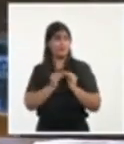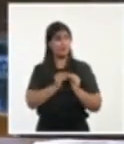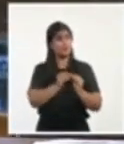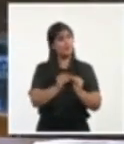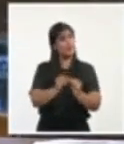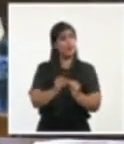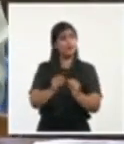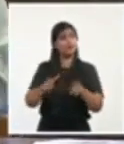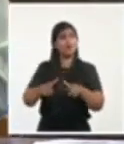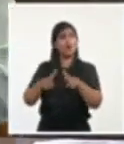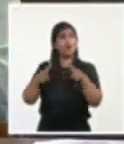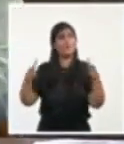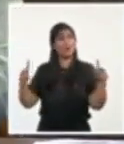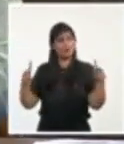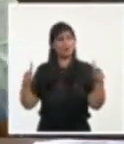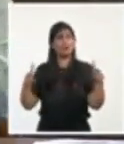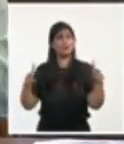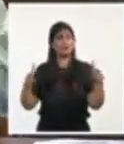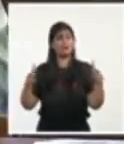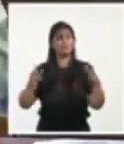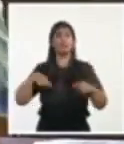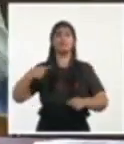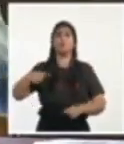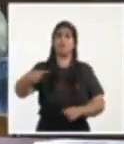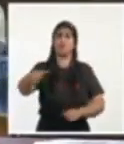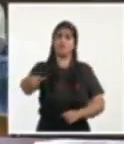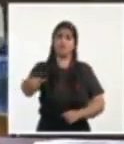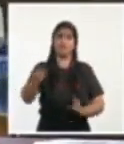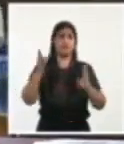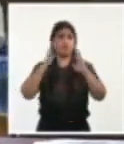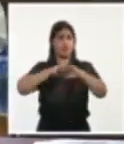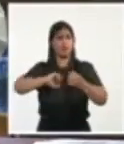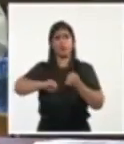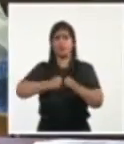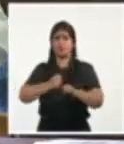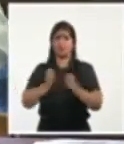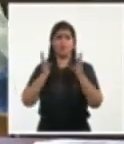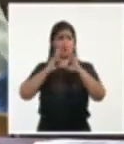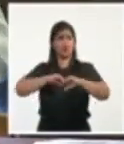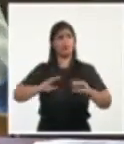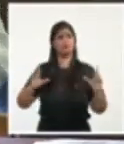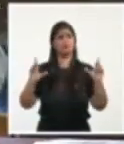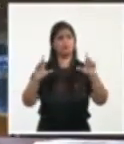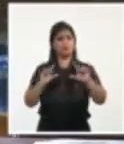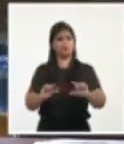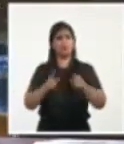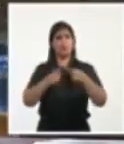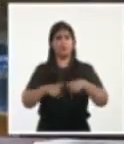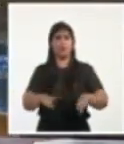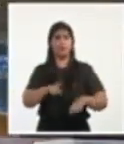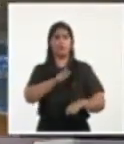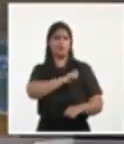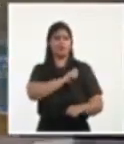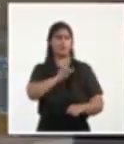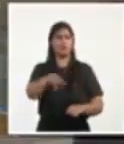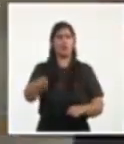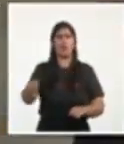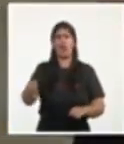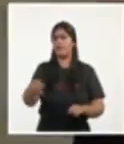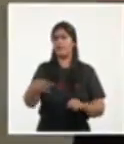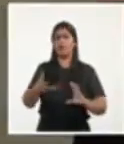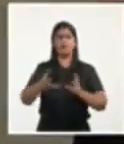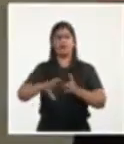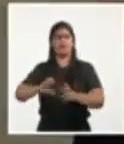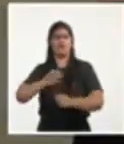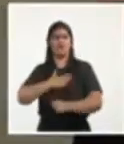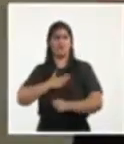enfermos diarios extremadamente alto, pero buscamos variantes para seguir mejorando la situación.